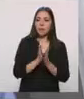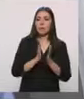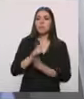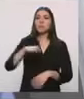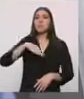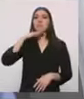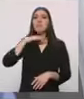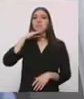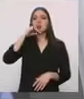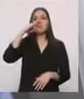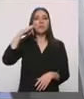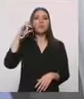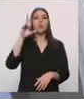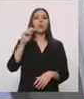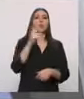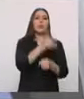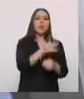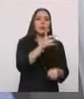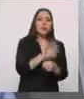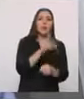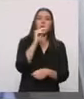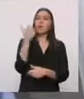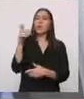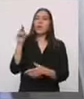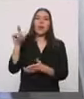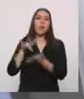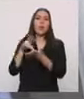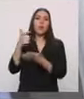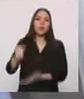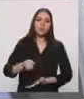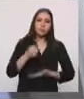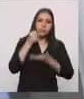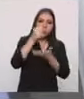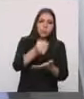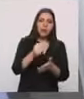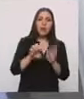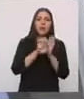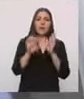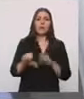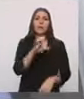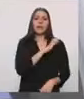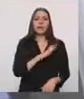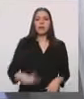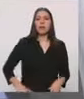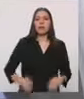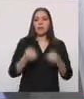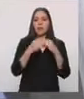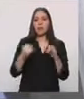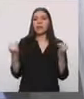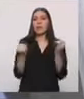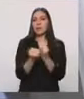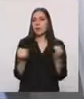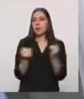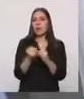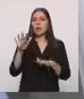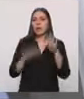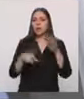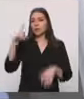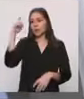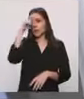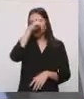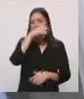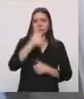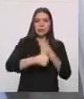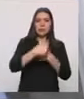no las convocan, no les dan recursos. En tema de candidaturas independientes, pues también de la misma manera hemos visto que pues hay todavía